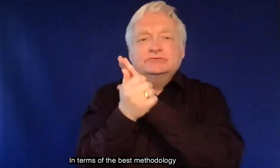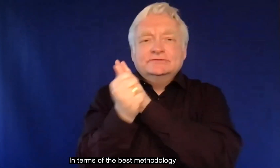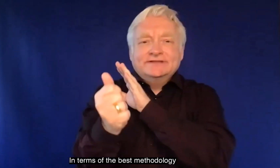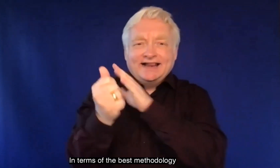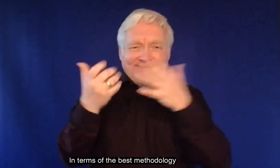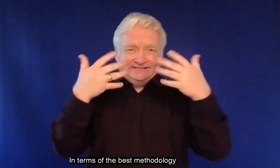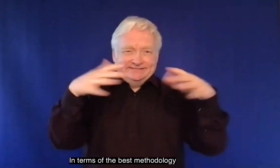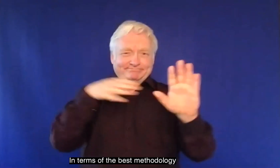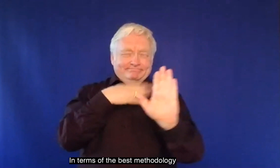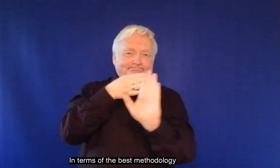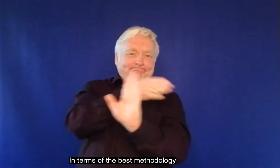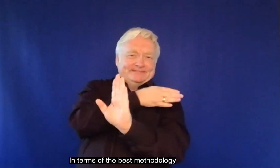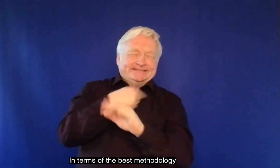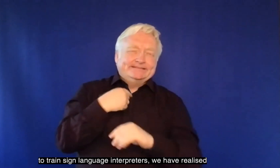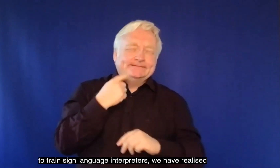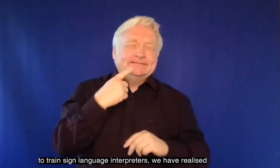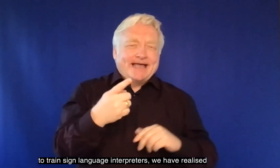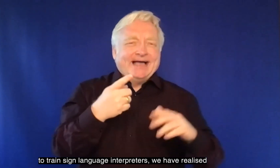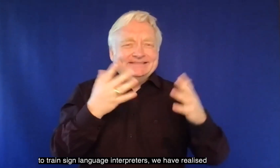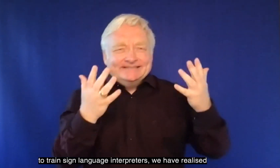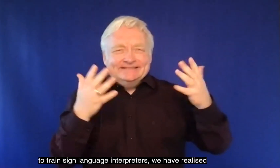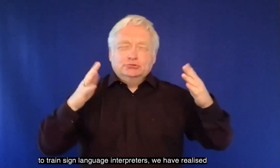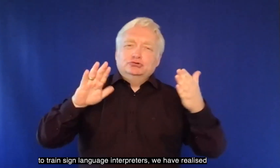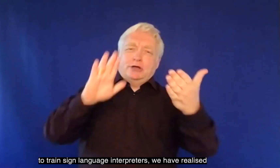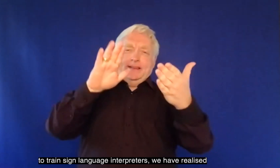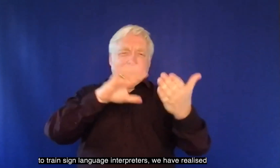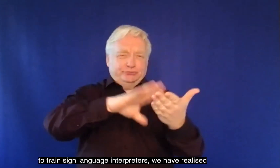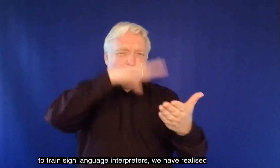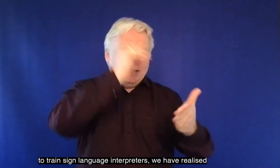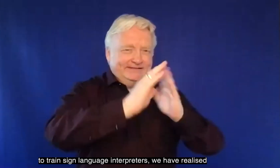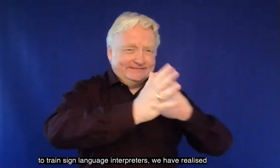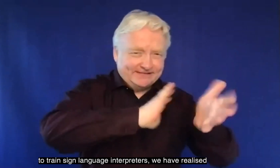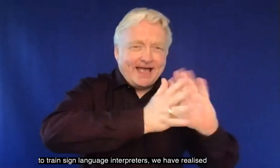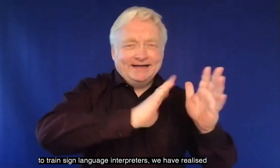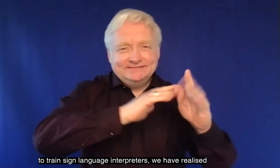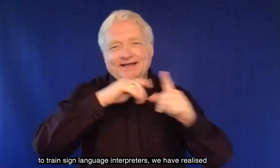damos cuenta es que cuando contamos con esas